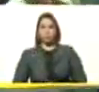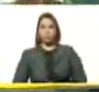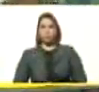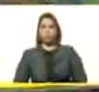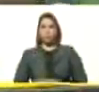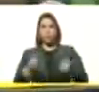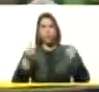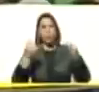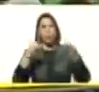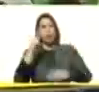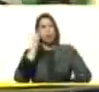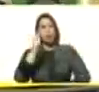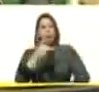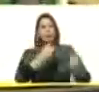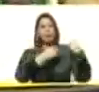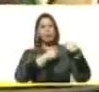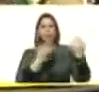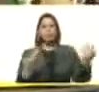¿Cuántas tareas?